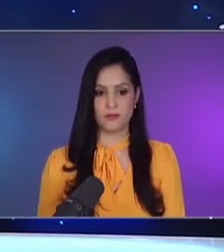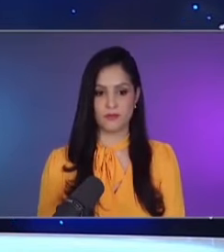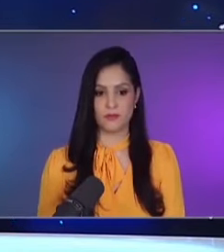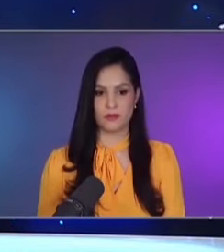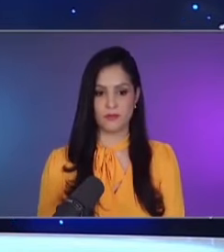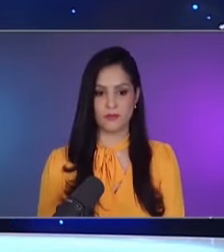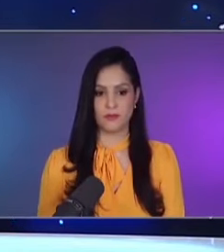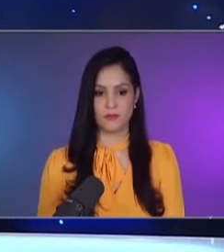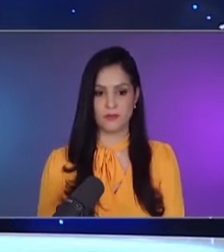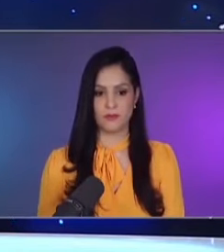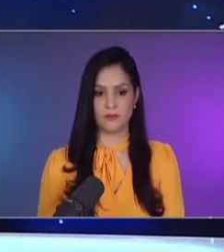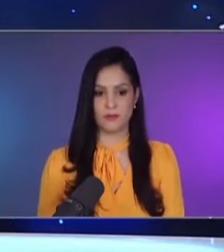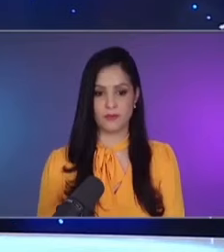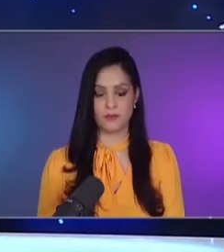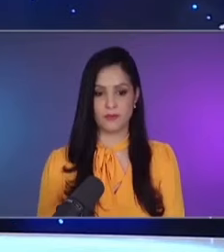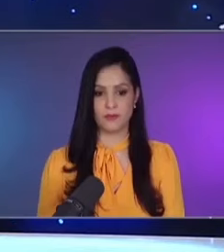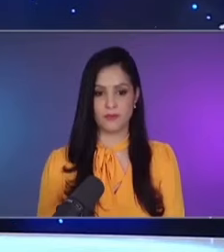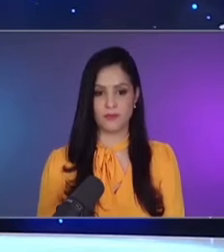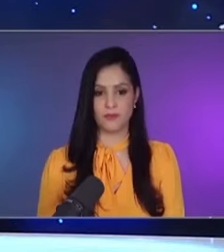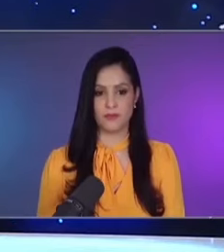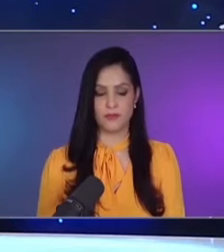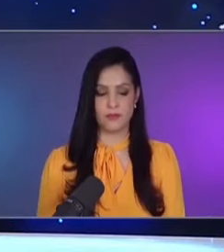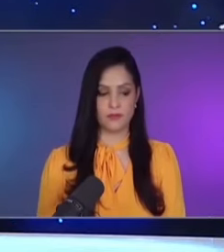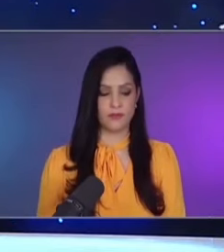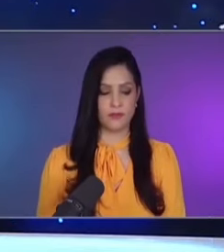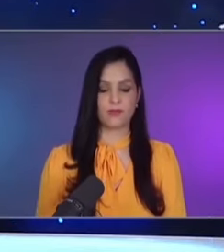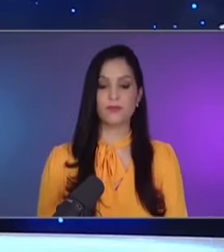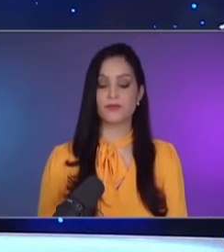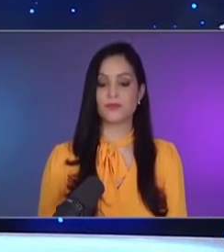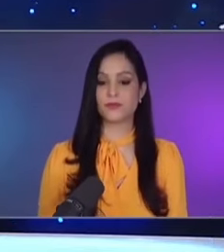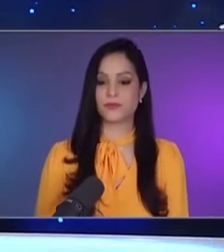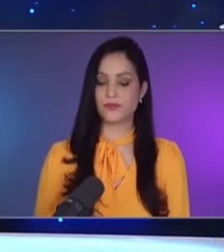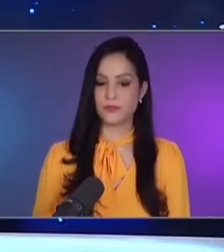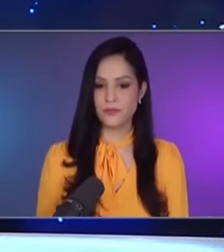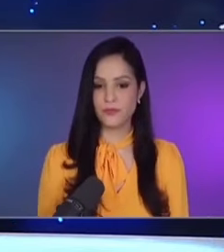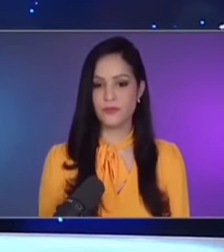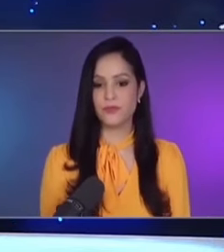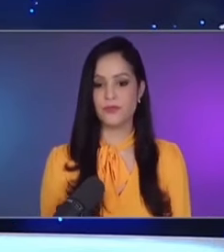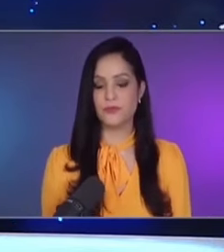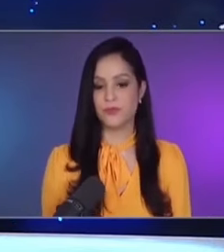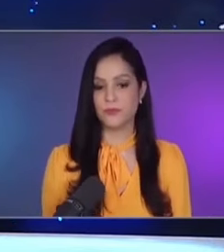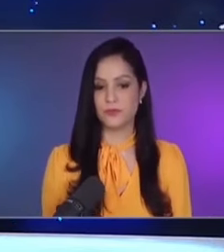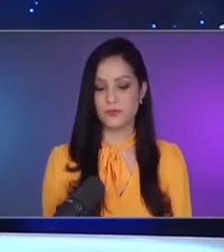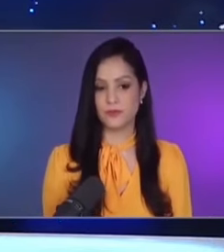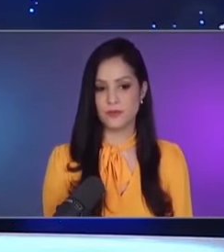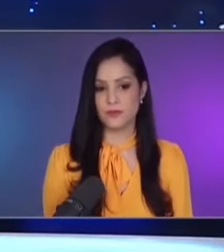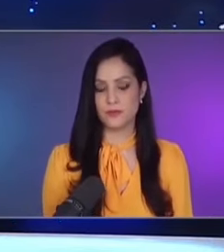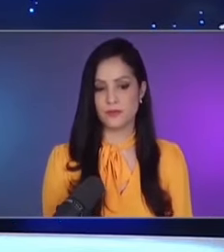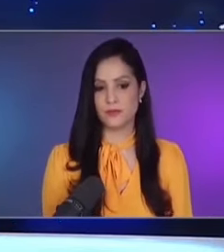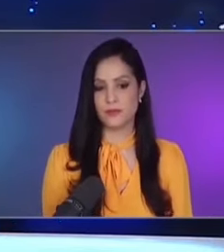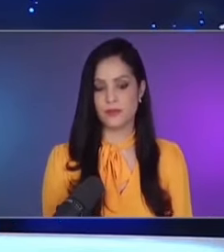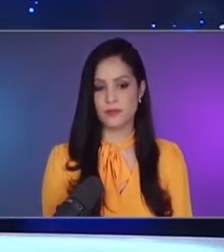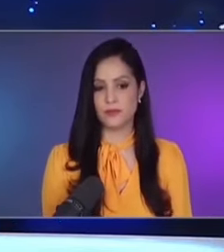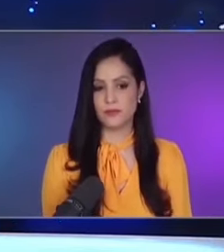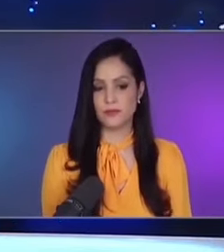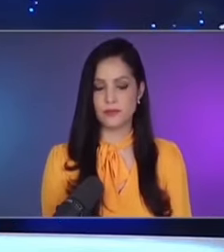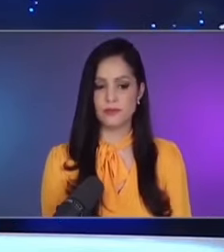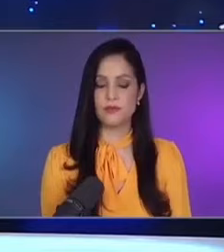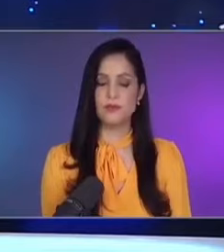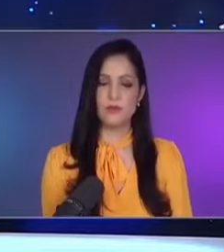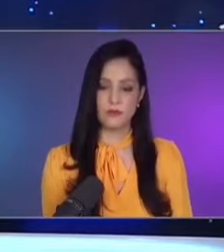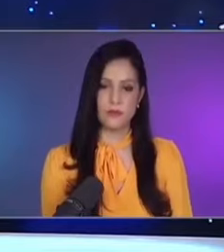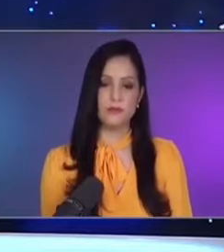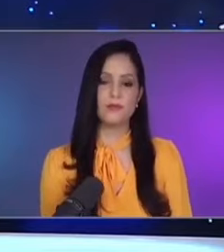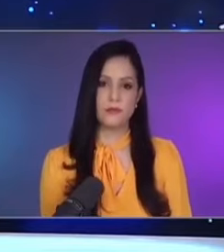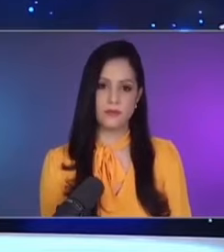que apoya a a la gestión de los proyectos cultural lo mismo que la ley de cine Claro pero la ley de cine es muy específica a